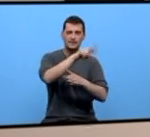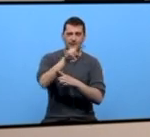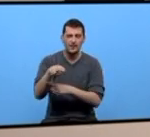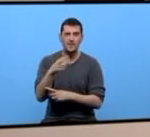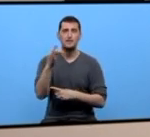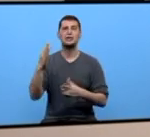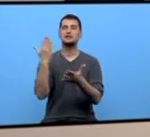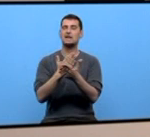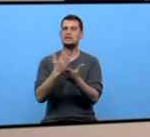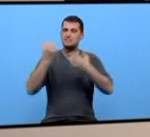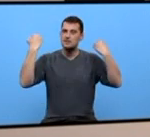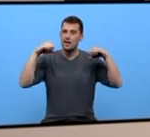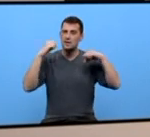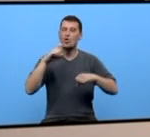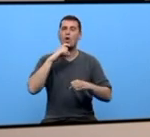bolillos.